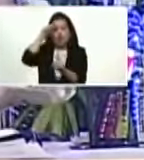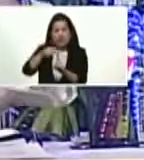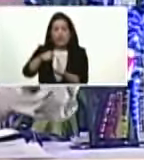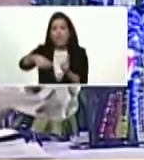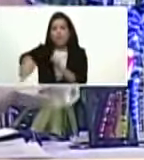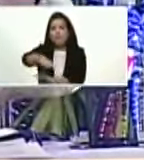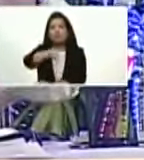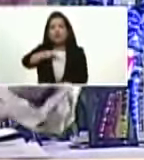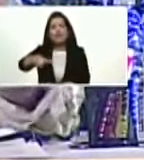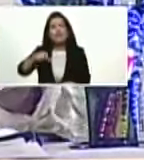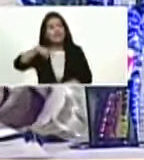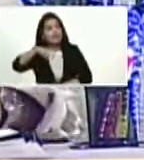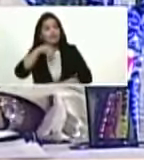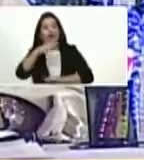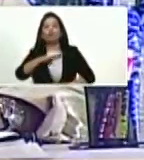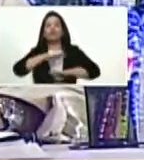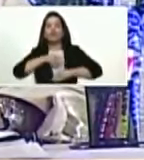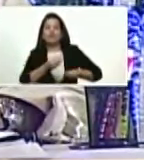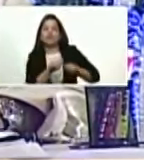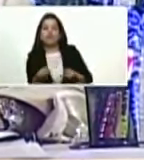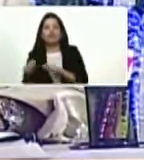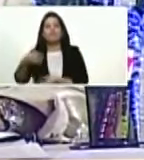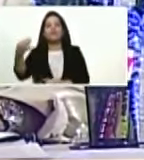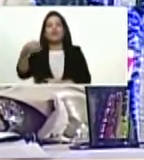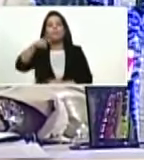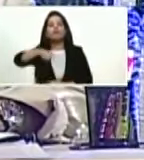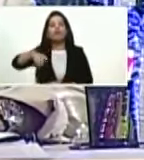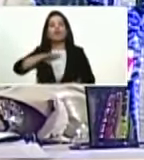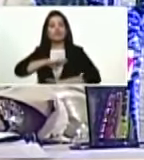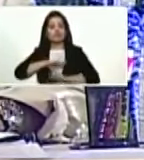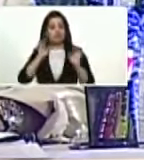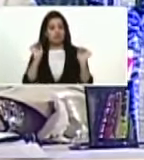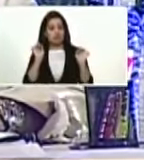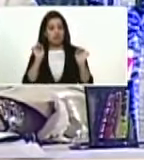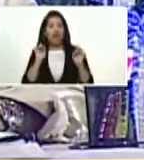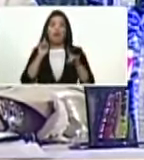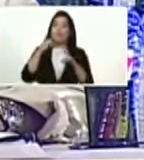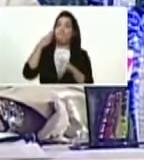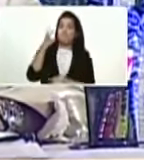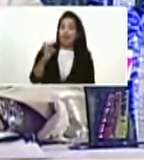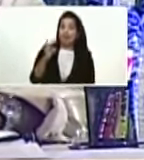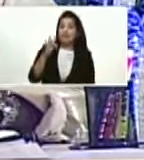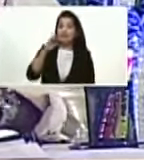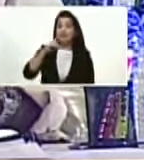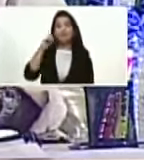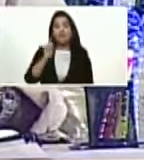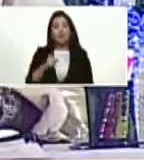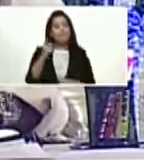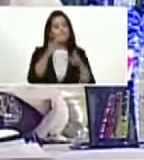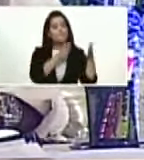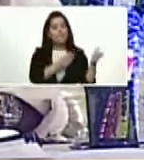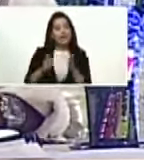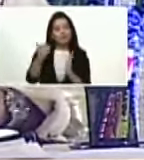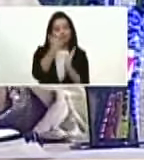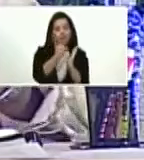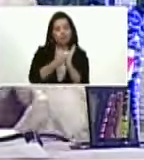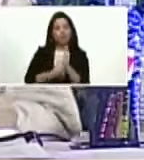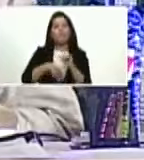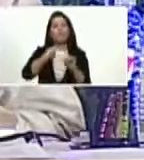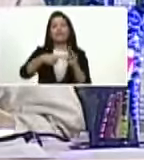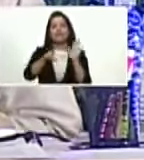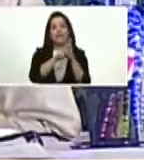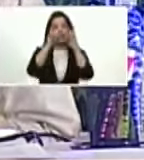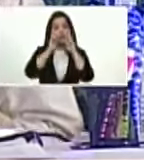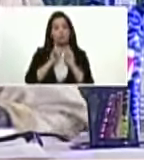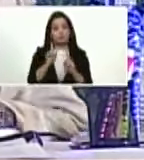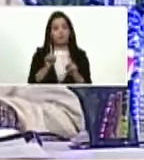satisfacer las necesidades del pueblo y cumplan estrictamente con una planificación y con la ley. Es una de las